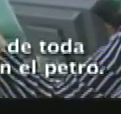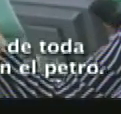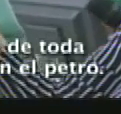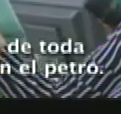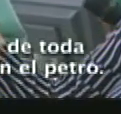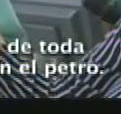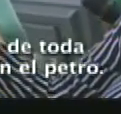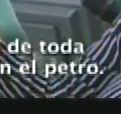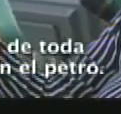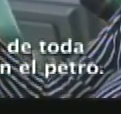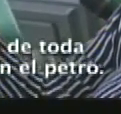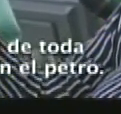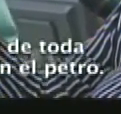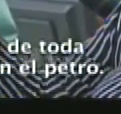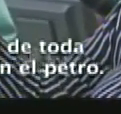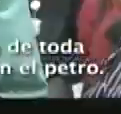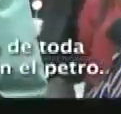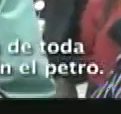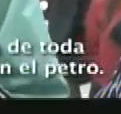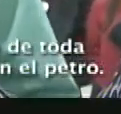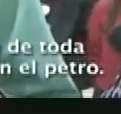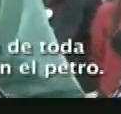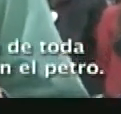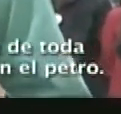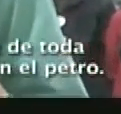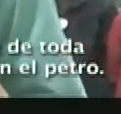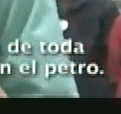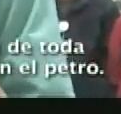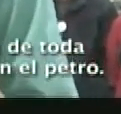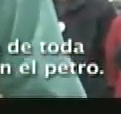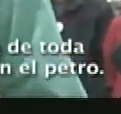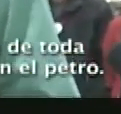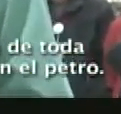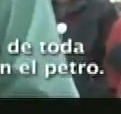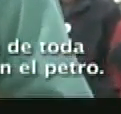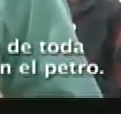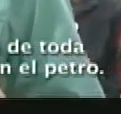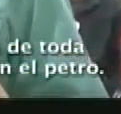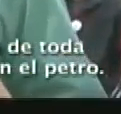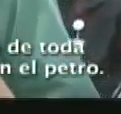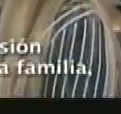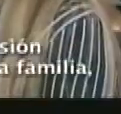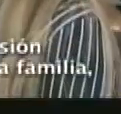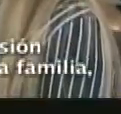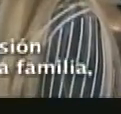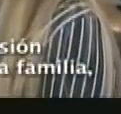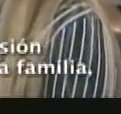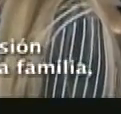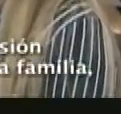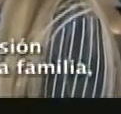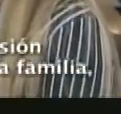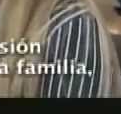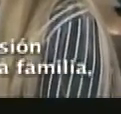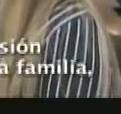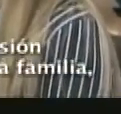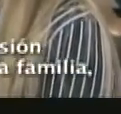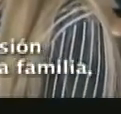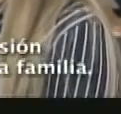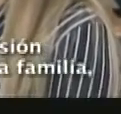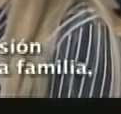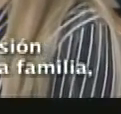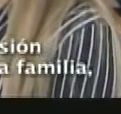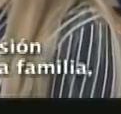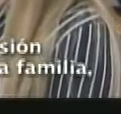pues, vamos a estar muy pendientes de toda la transabilidad y las opciones que se abren con el Petro. Nosotros vamos hacia un